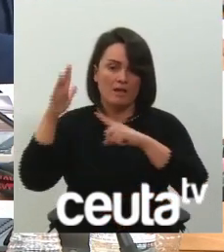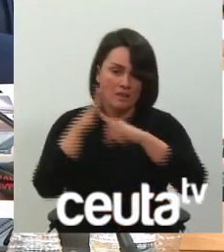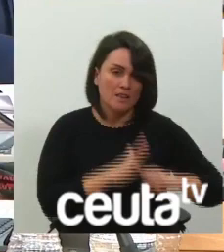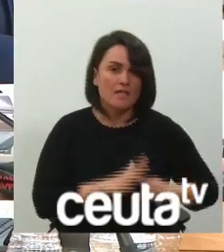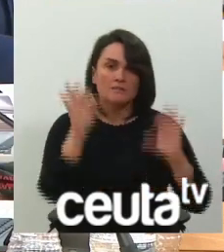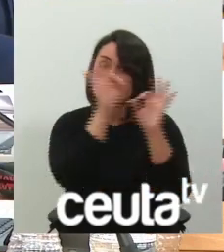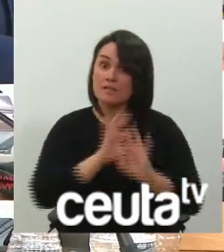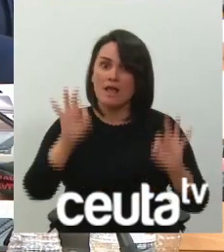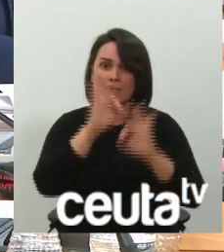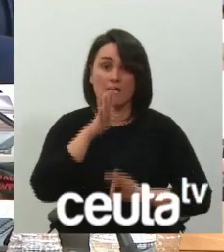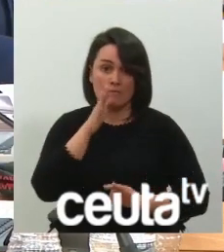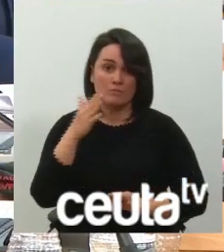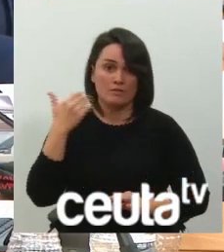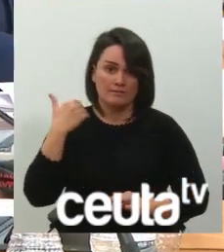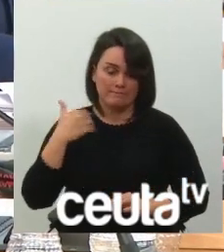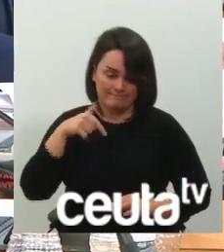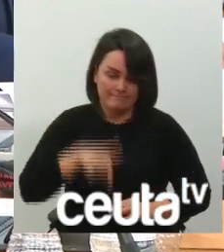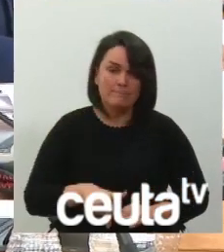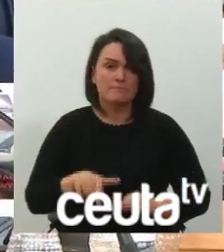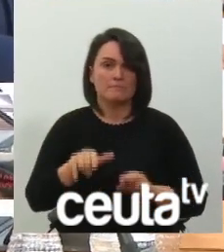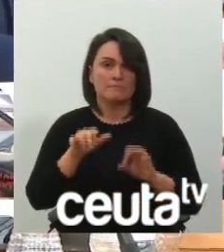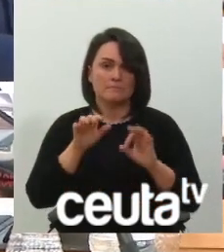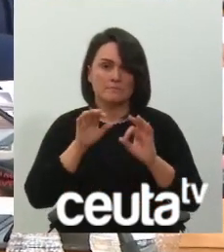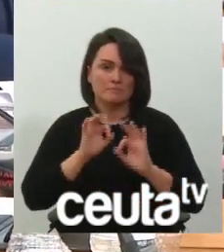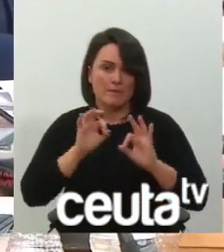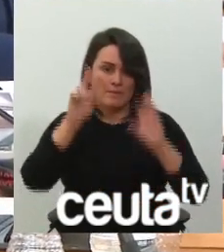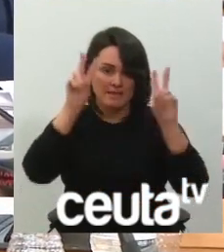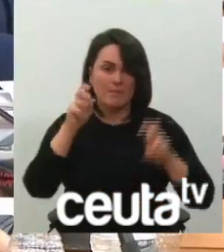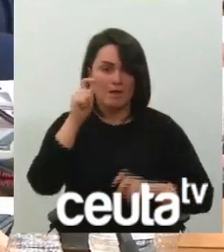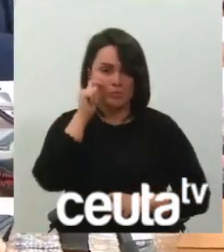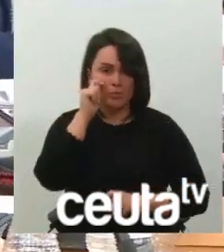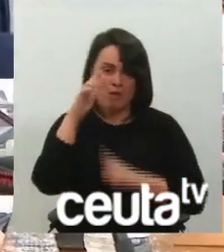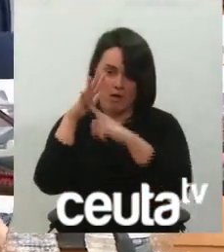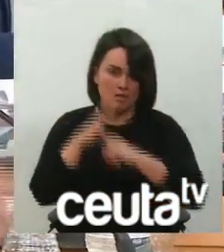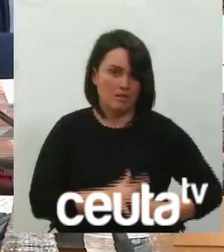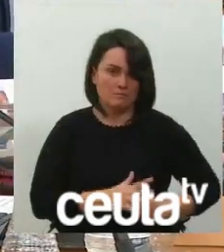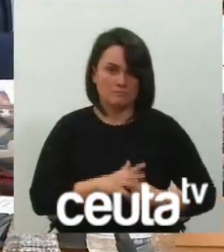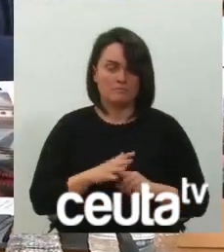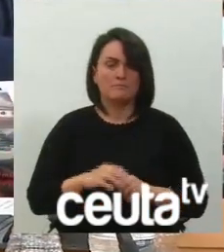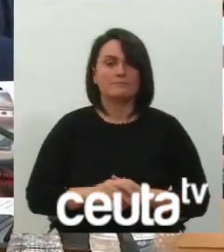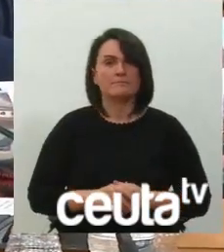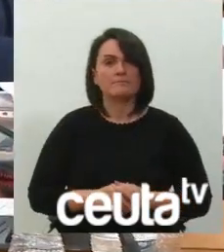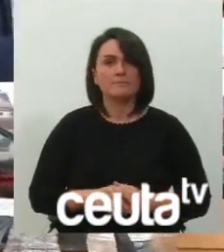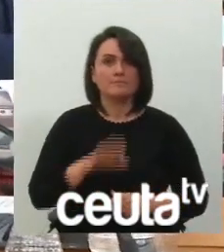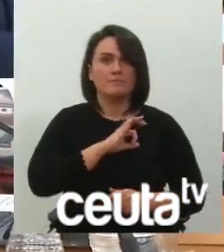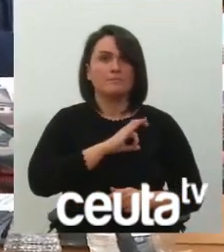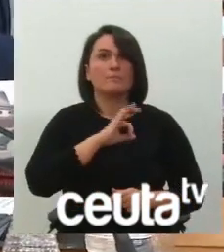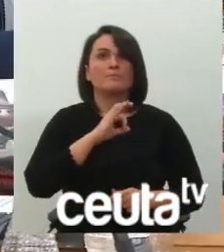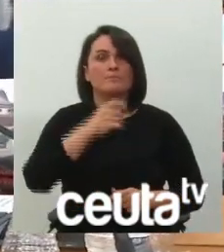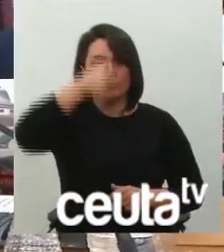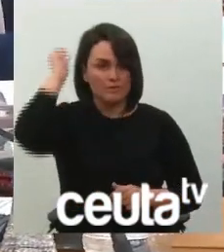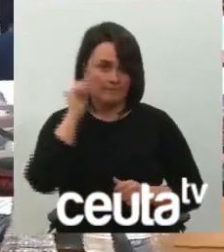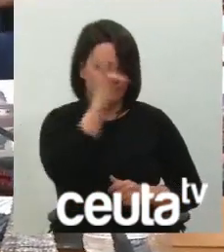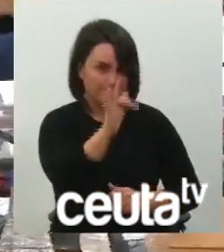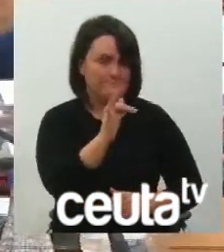al que estamos sometidos especialmente en materia de turismo señor gutiérrez tiene usted la palabra